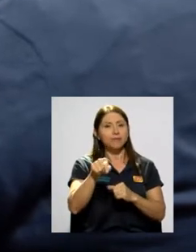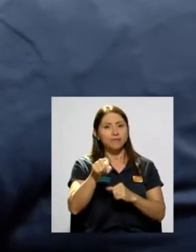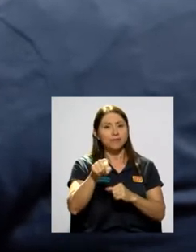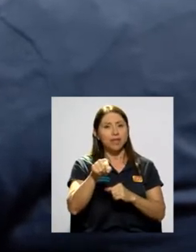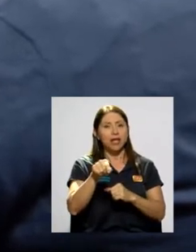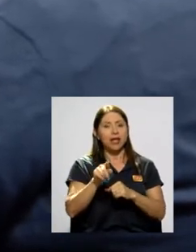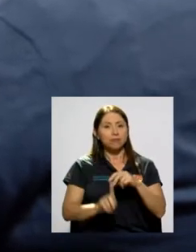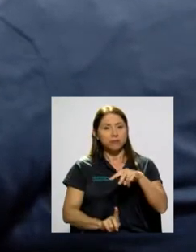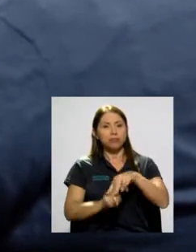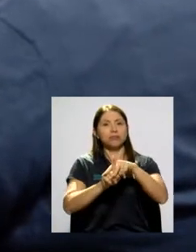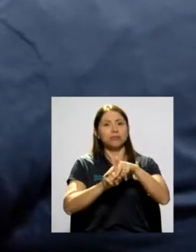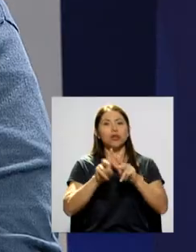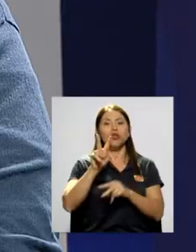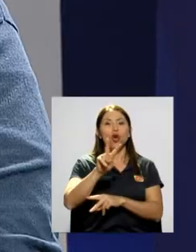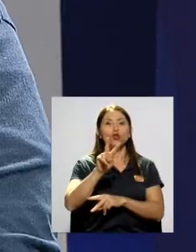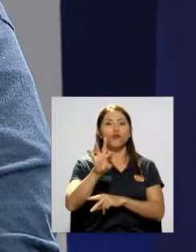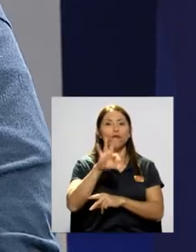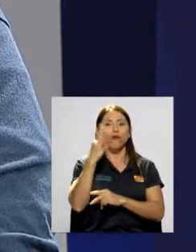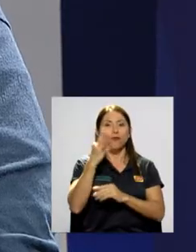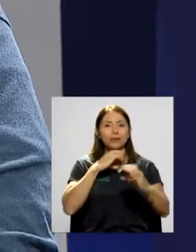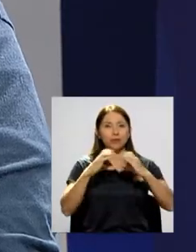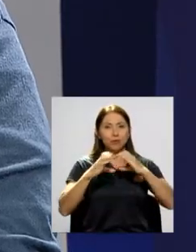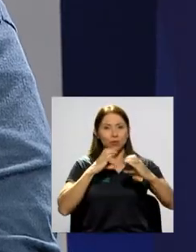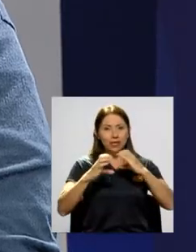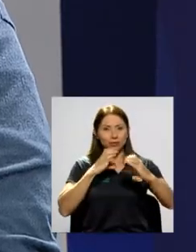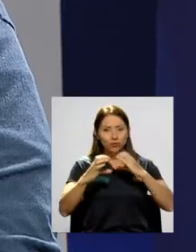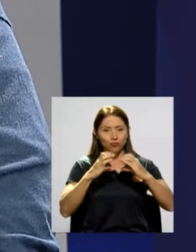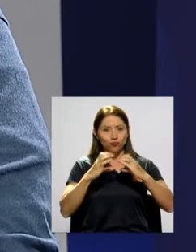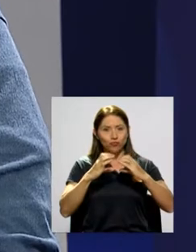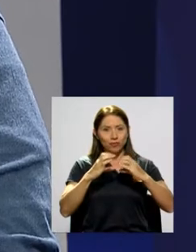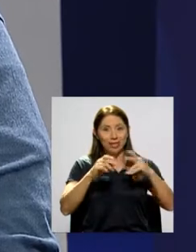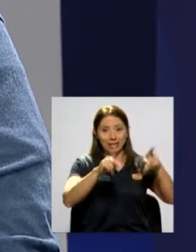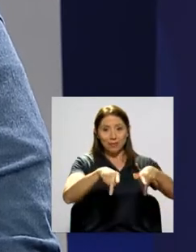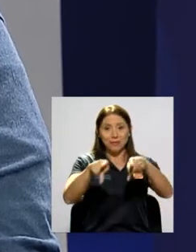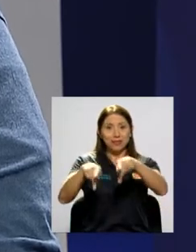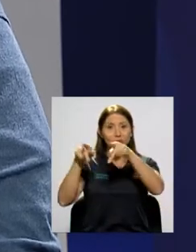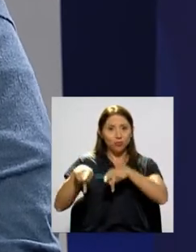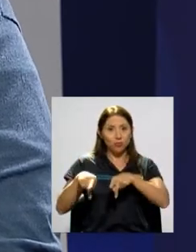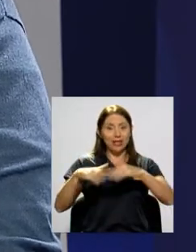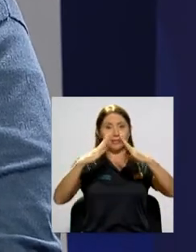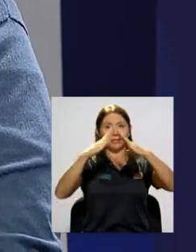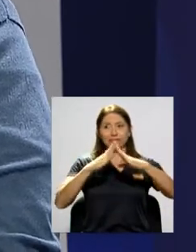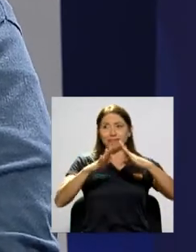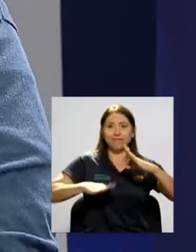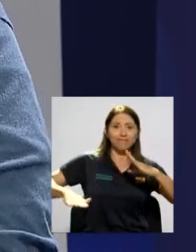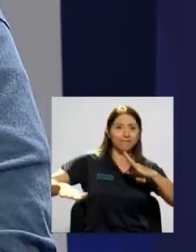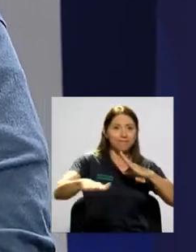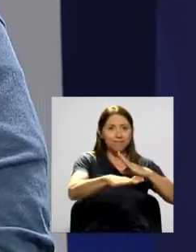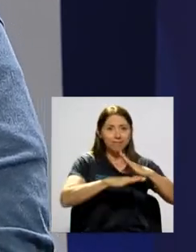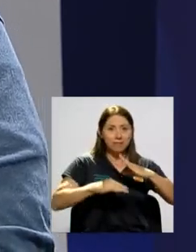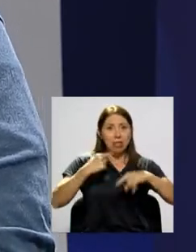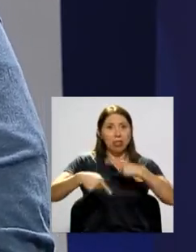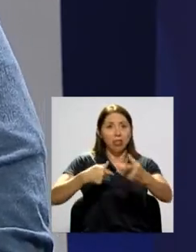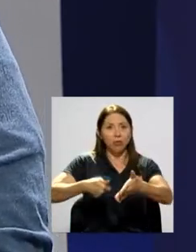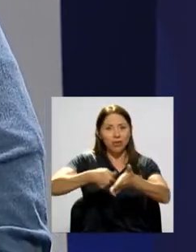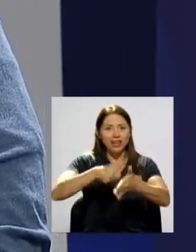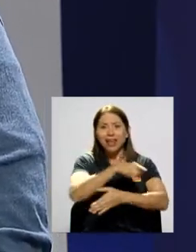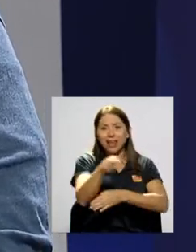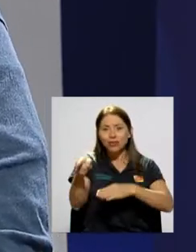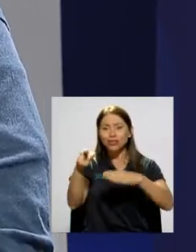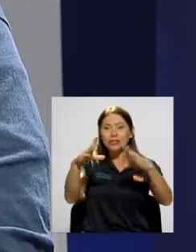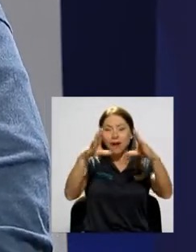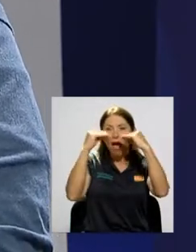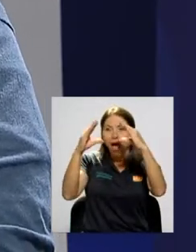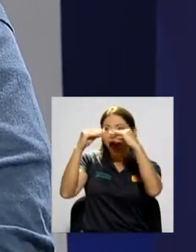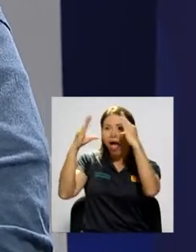las formas de comunicación mediante las cuales el electorado, la ciudadanía en general, se estaba informando sobre lo que estaba pasando en el